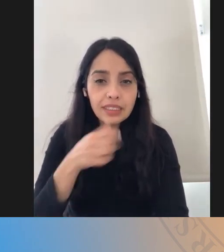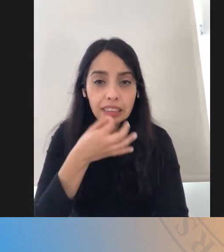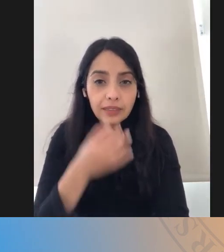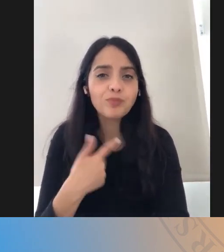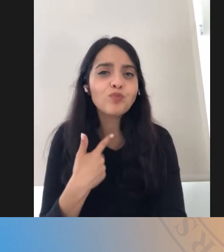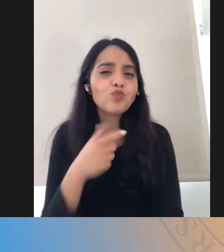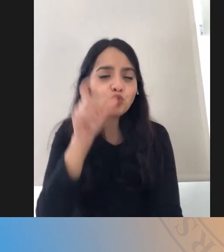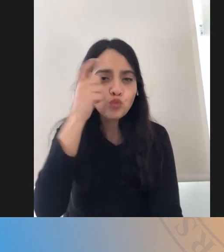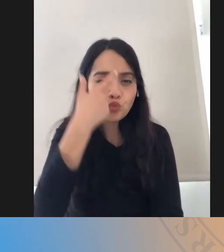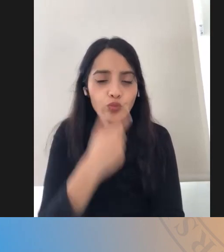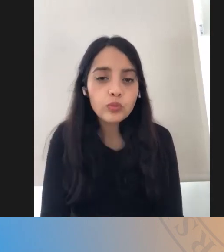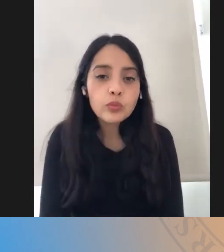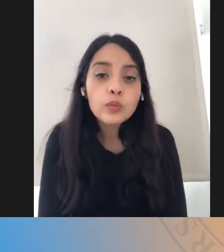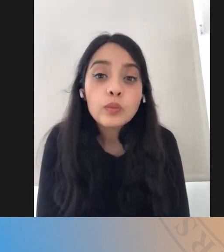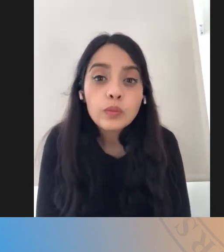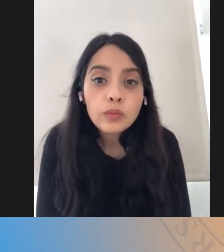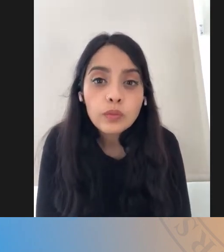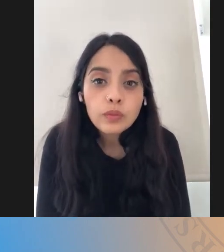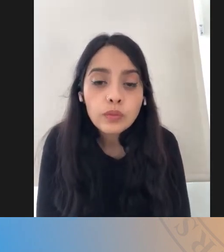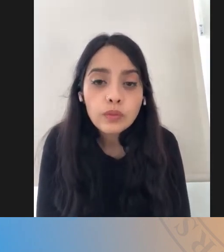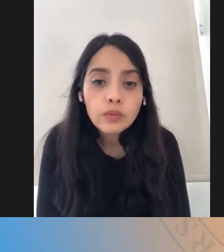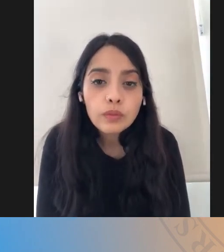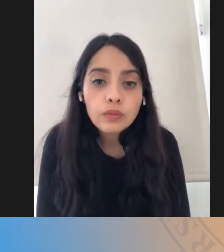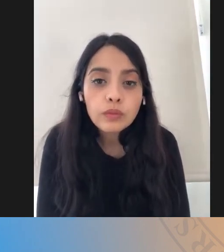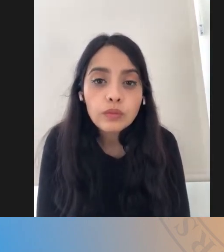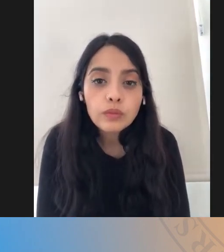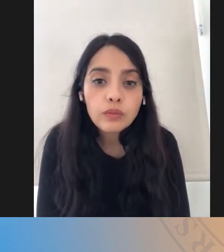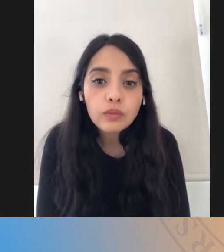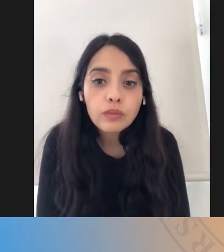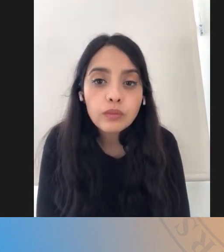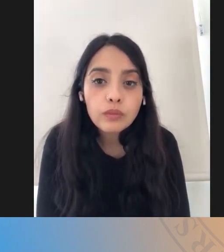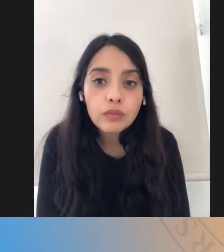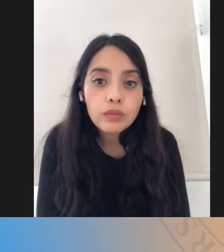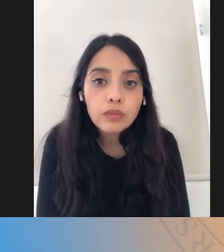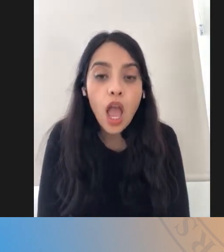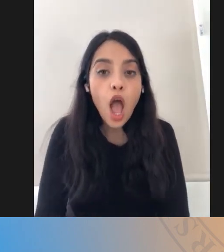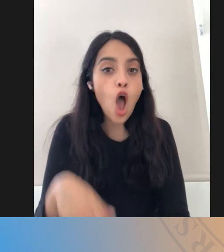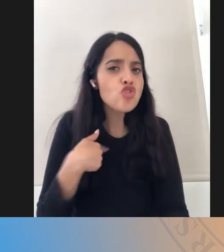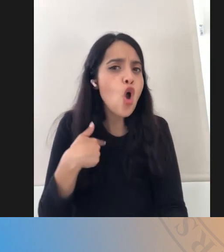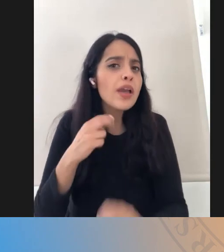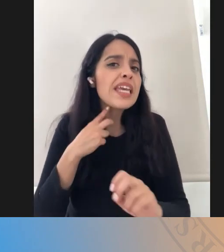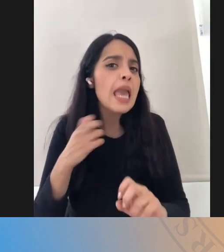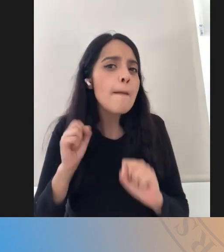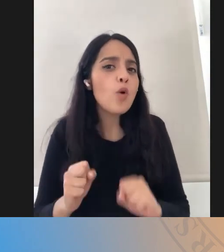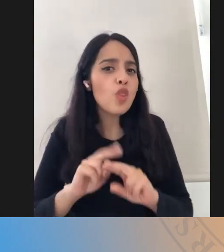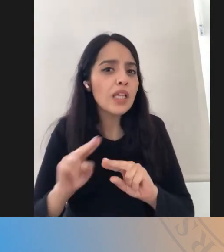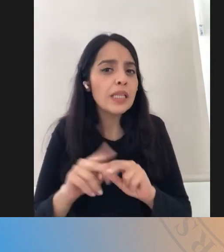persona para participar en una terapia como esta? María de Los Ángeles.